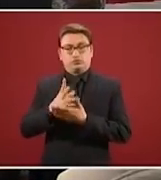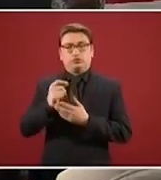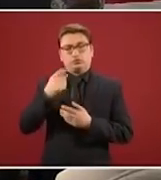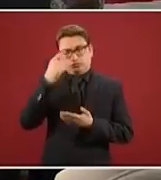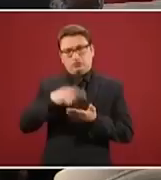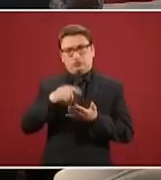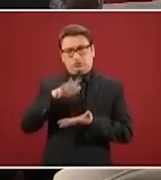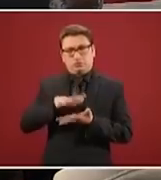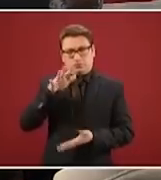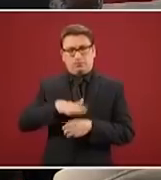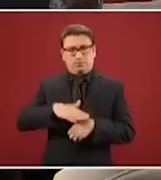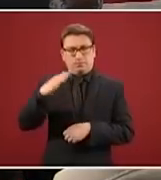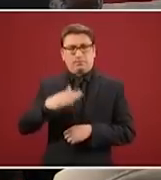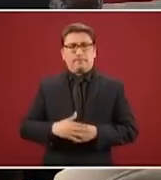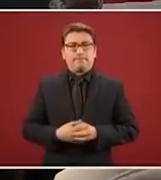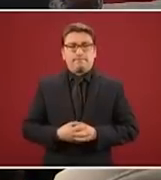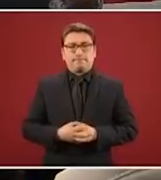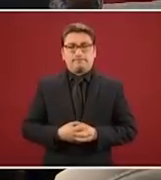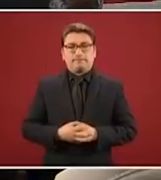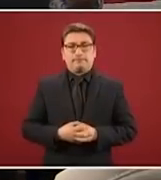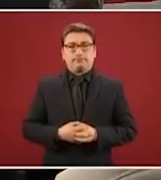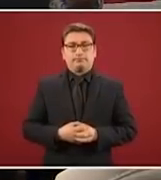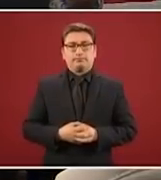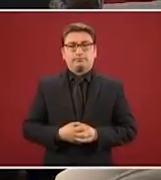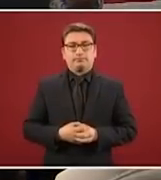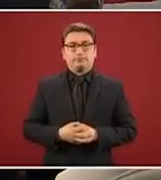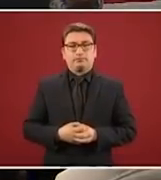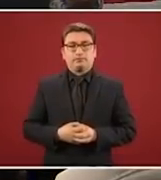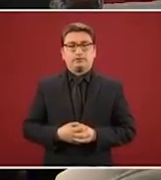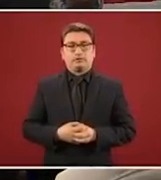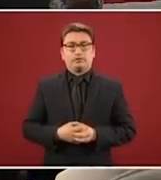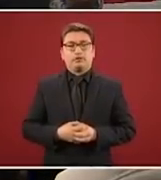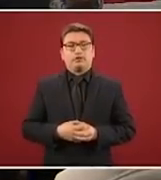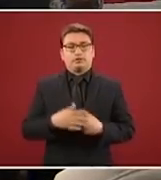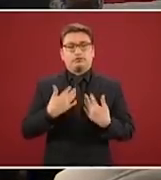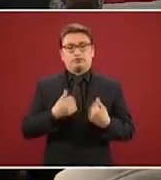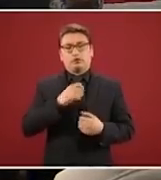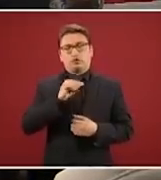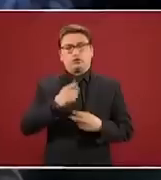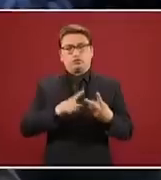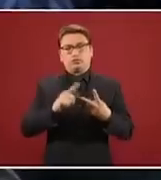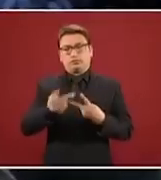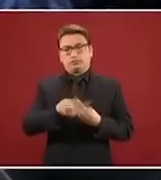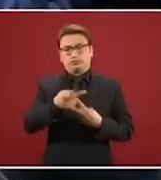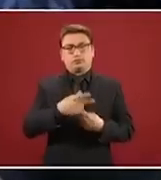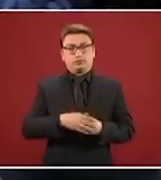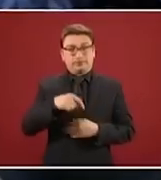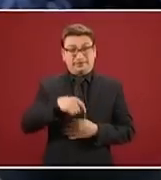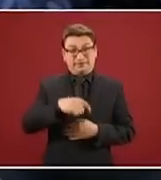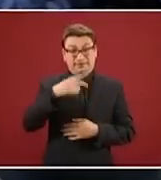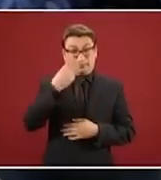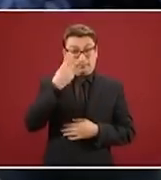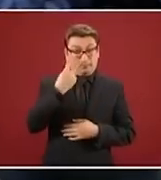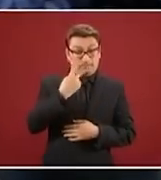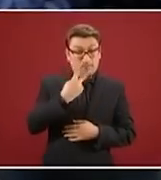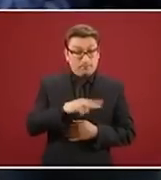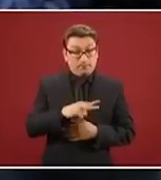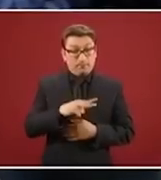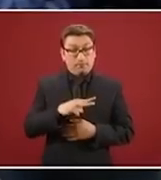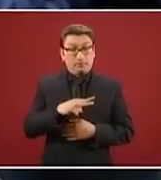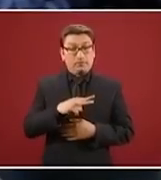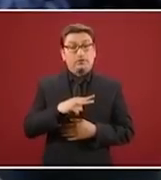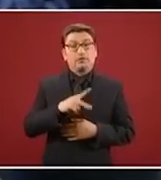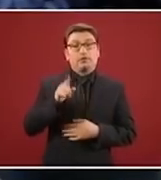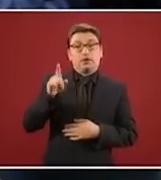de los que la recibe y una segunda pregunta méxico no piensa retirar a su personal diplomático